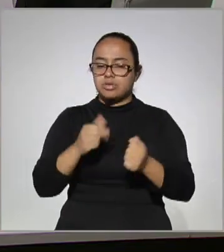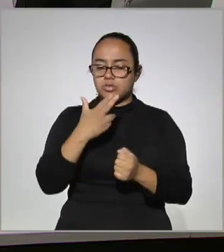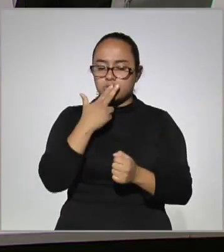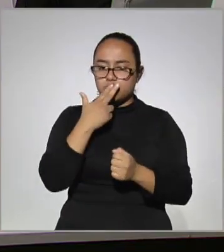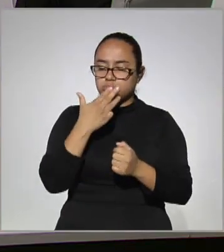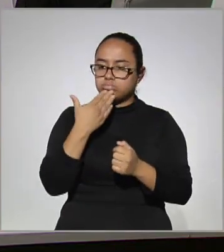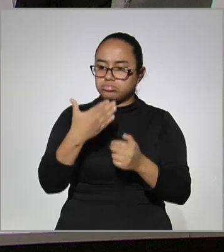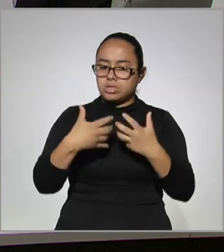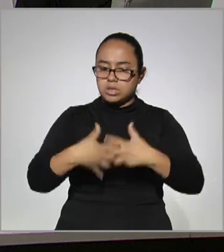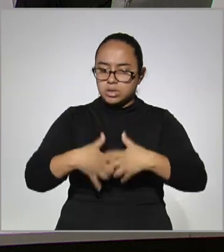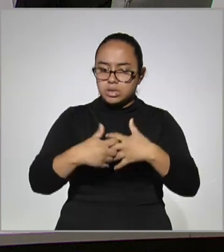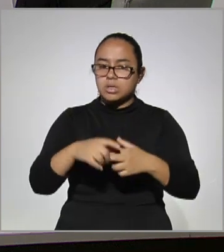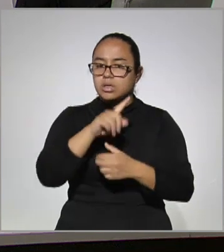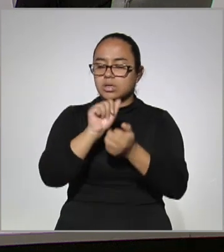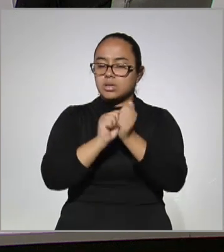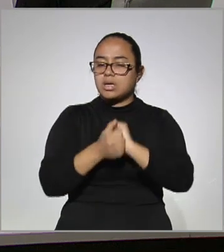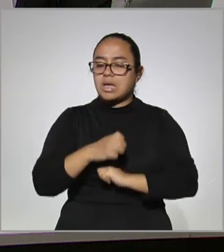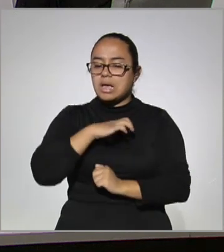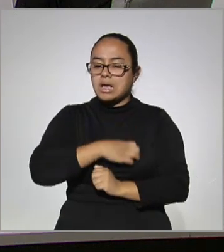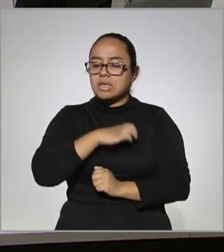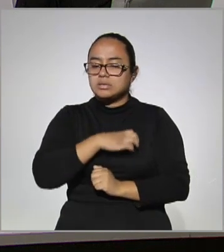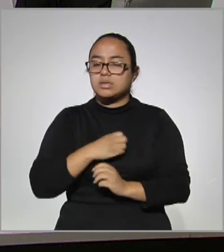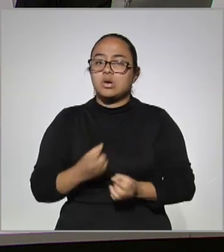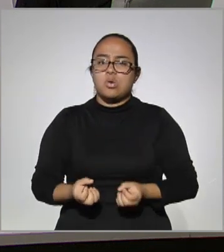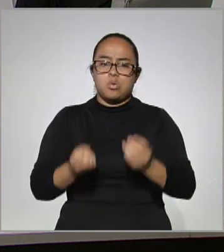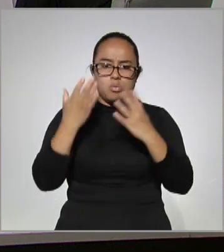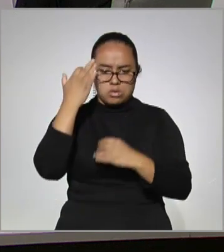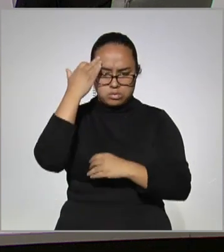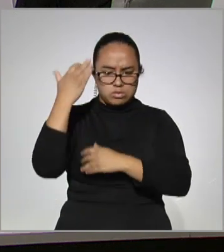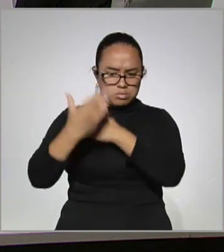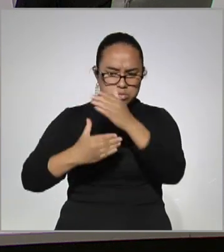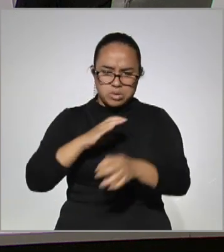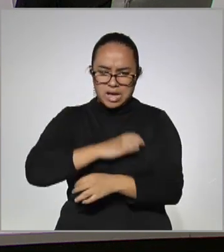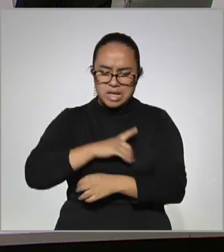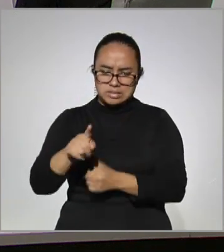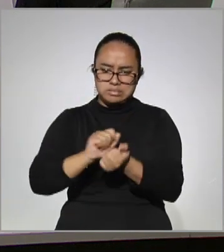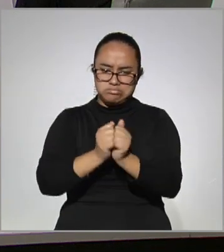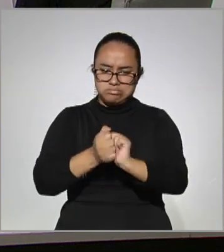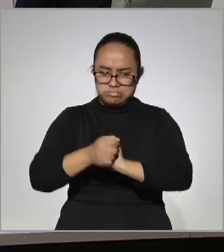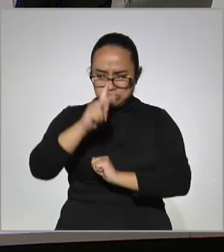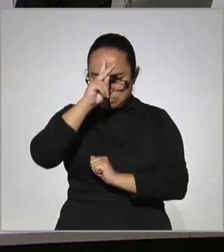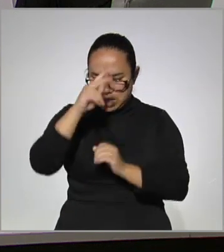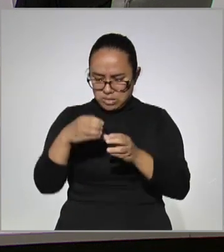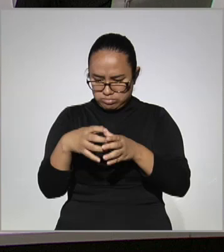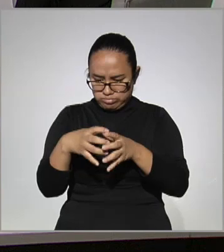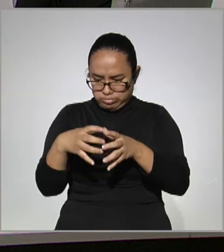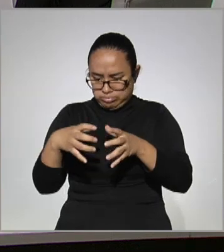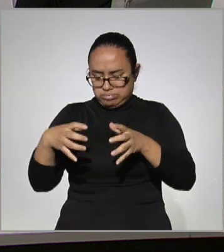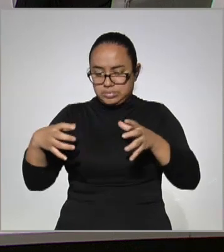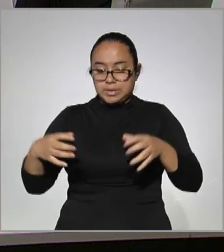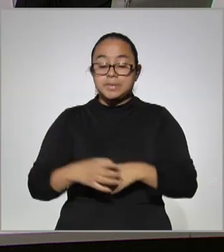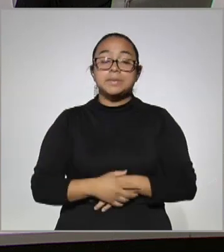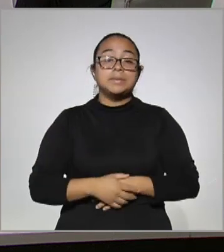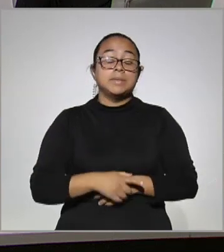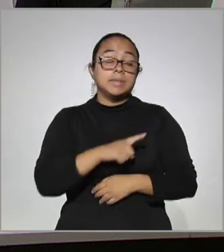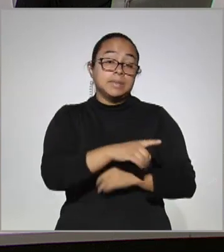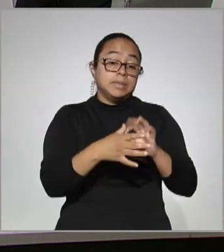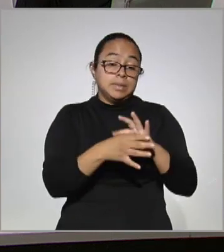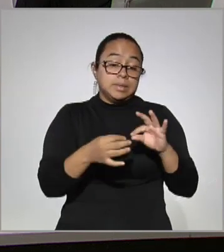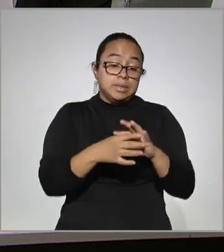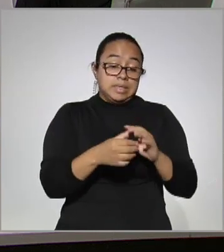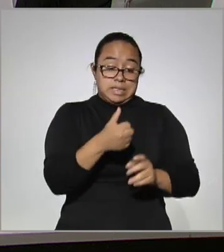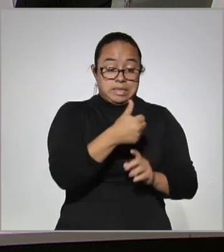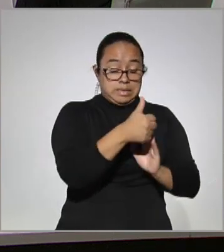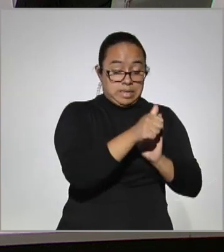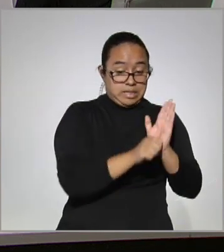adecuadamente y a convertirse en un cáncer? ¿Cuántos años toma un cáncer en crecer? Pues lo que se reporta es que puede pasar desde